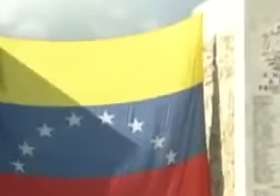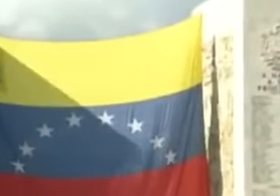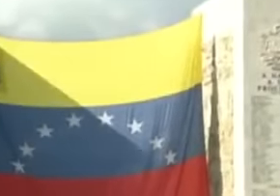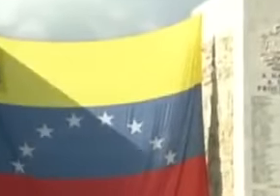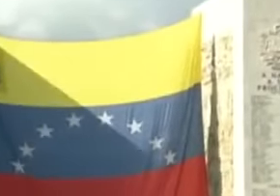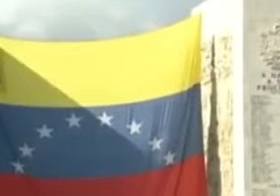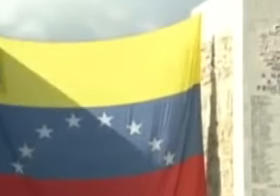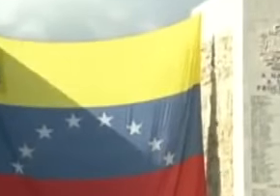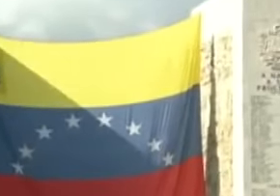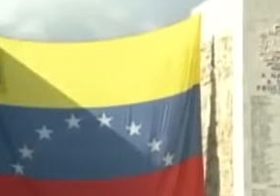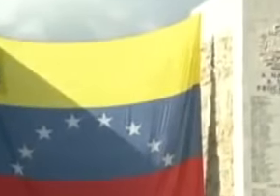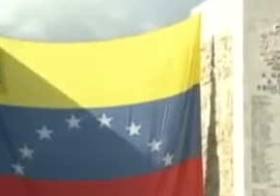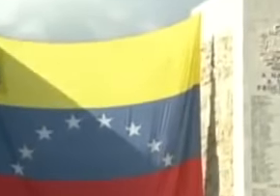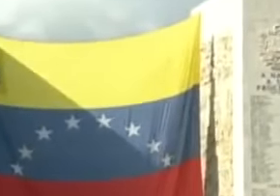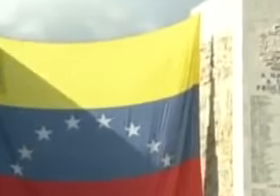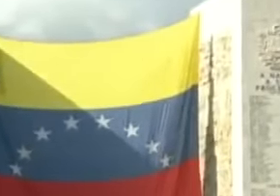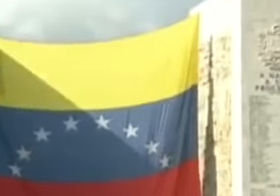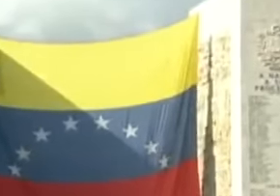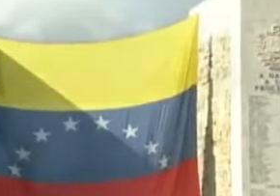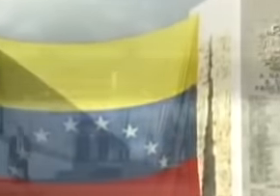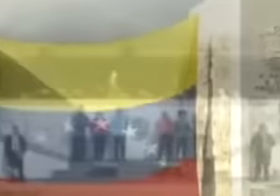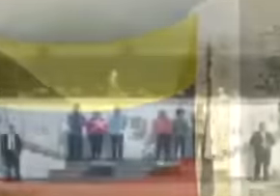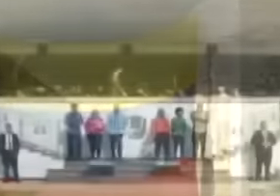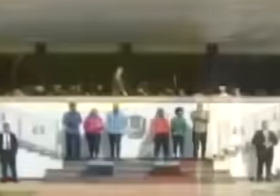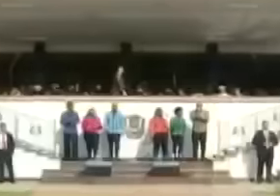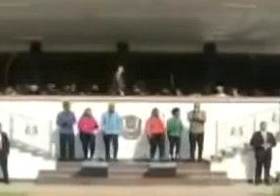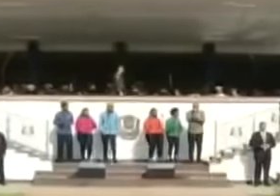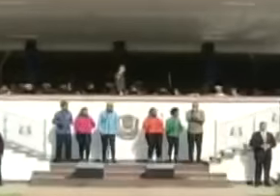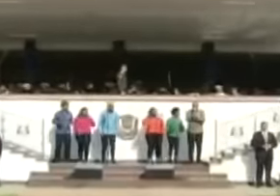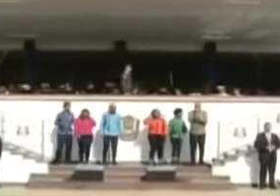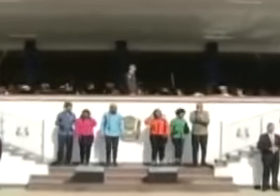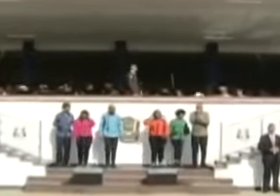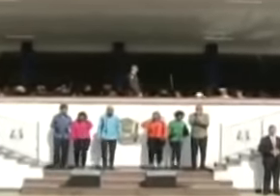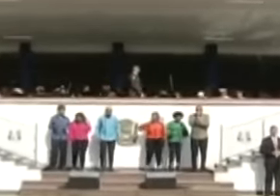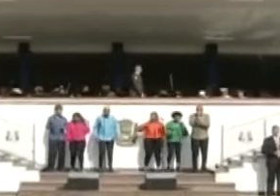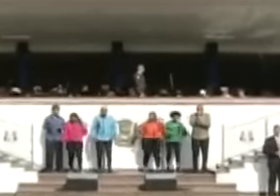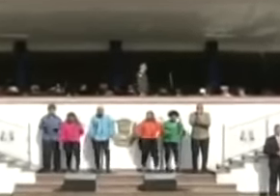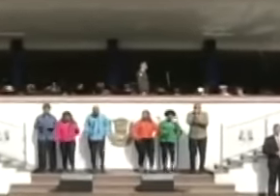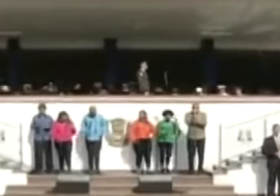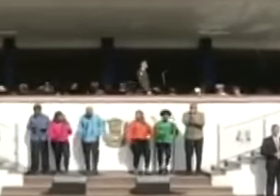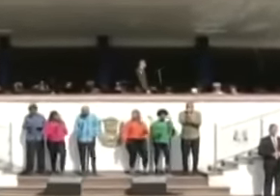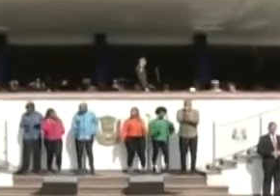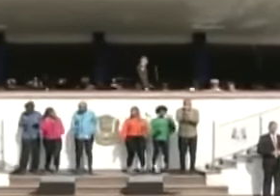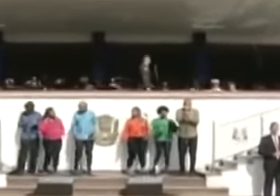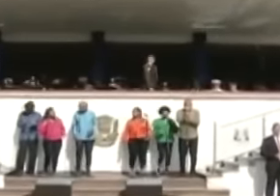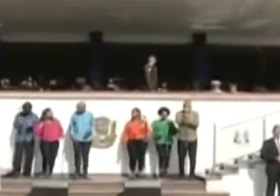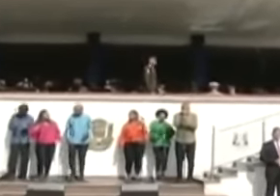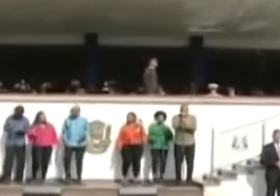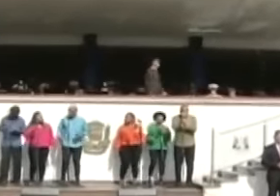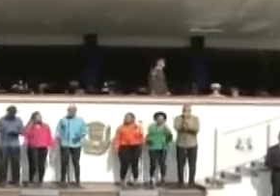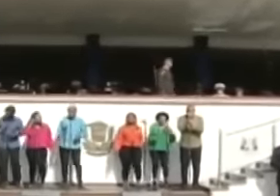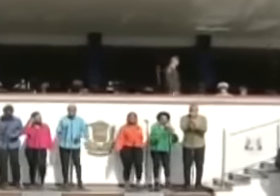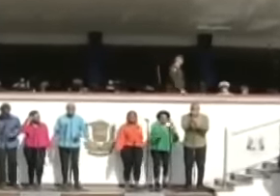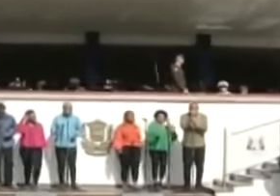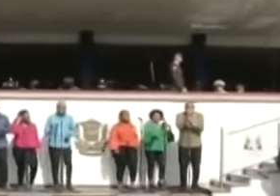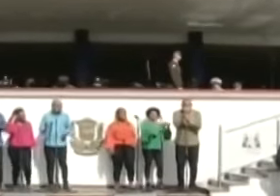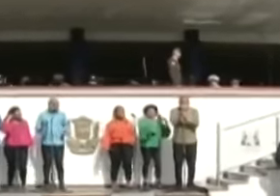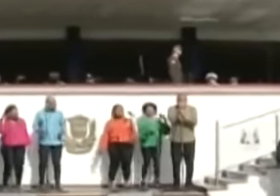Fuerza Armada Nacional Bolivariana y Día del Ejército Bolivariano. Bolívar nació,